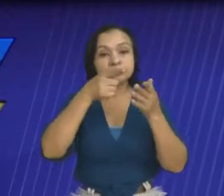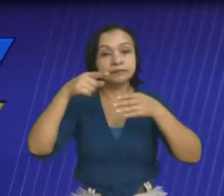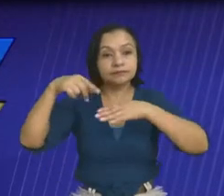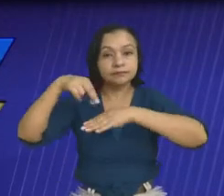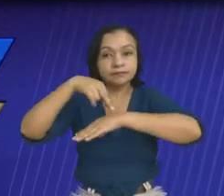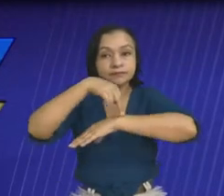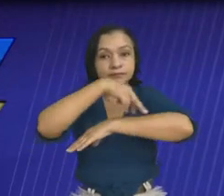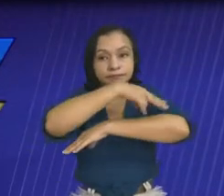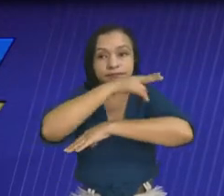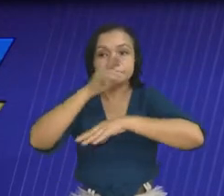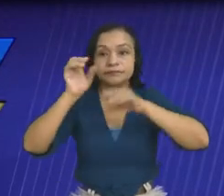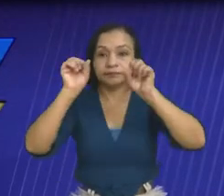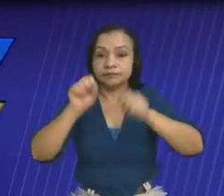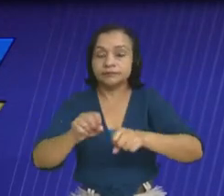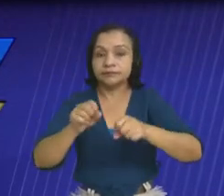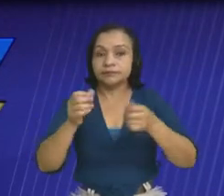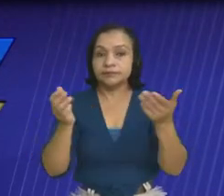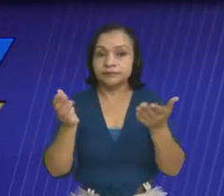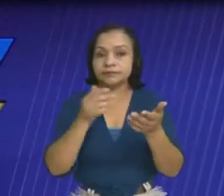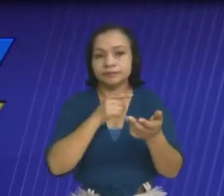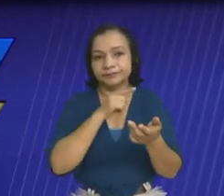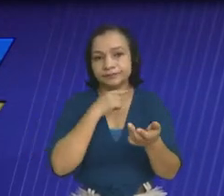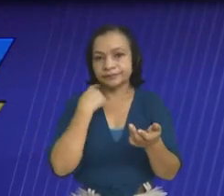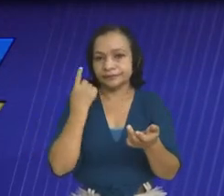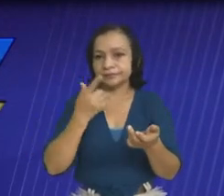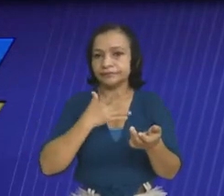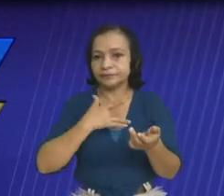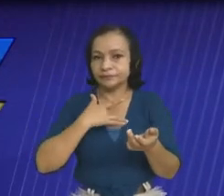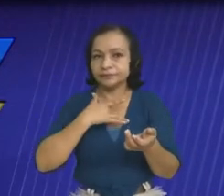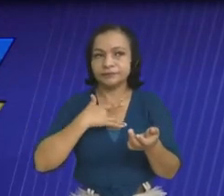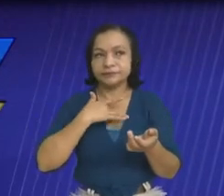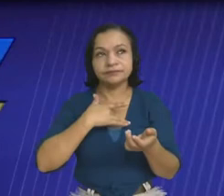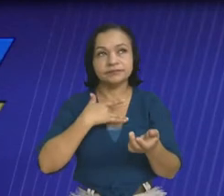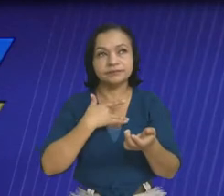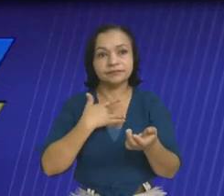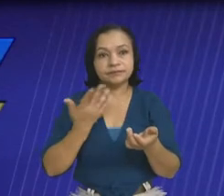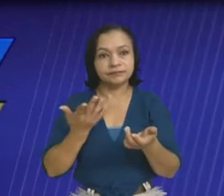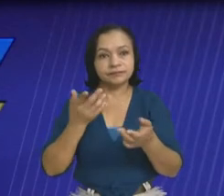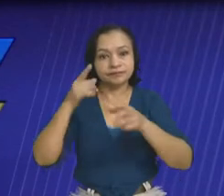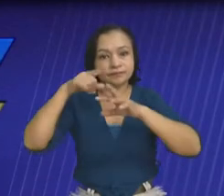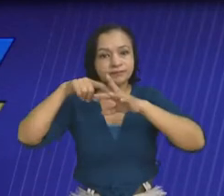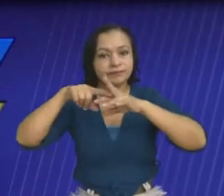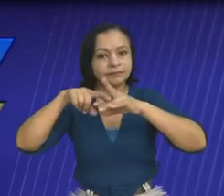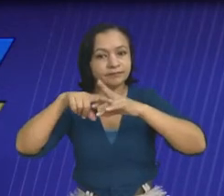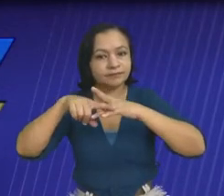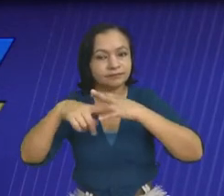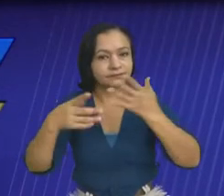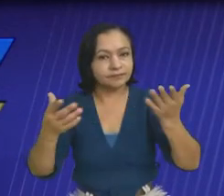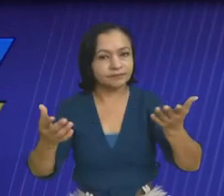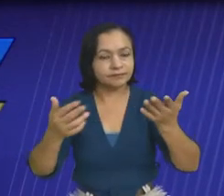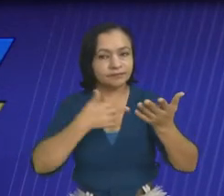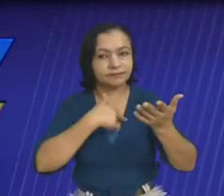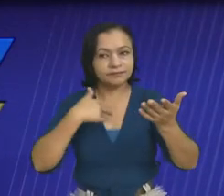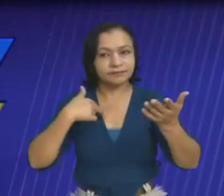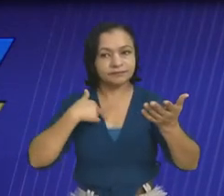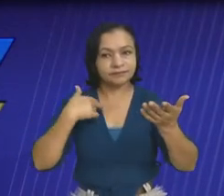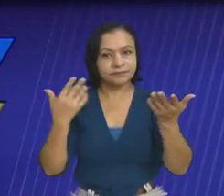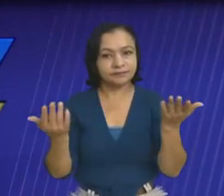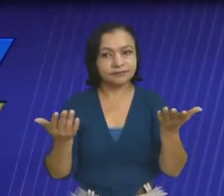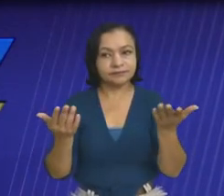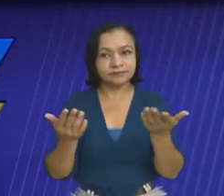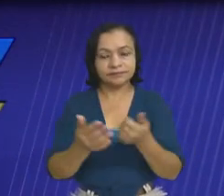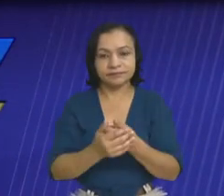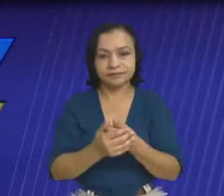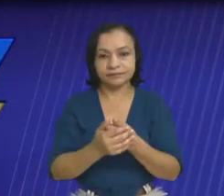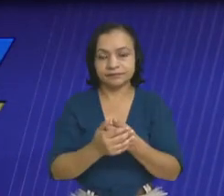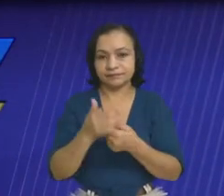movilización. Exclusivamente realmente requiere un proceso también psicológico, porque no solo es el hecho de ponerte